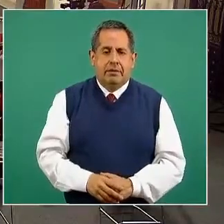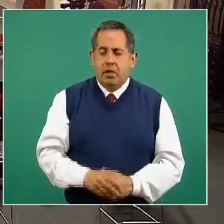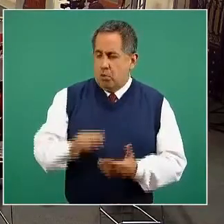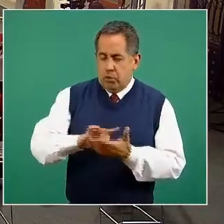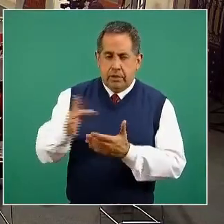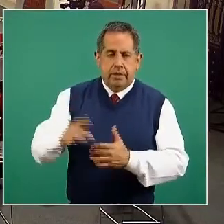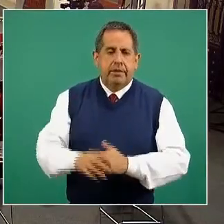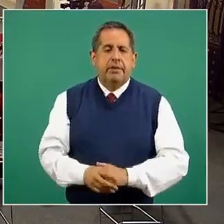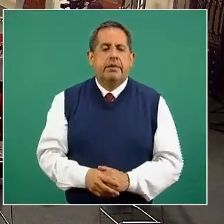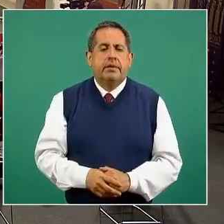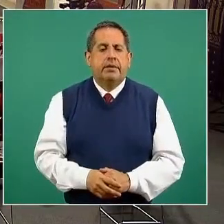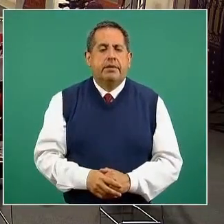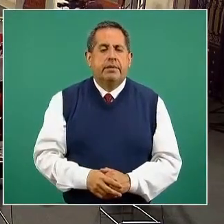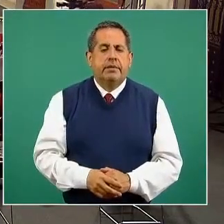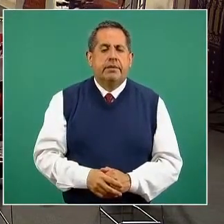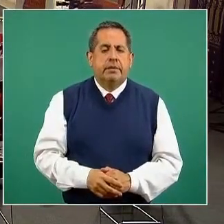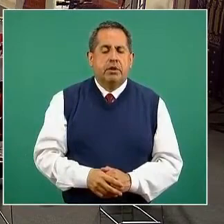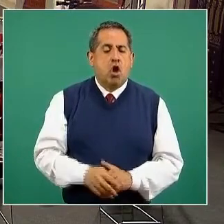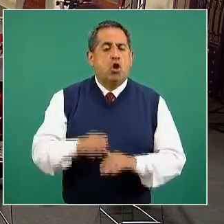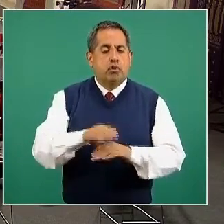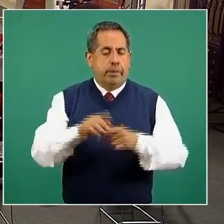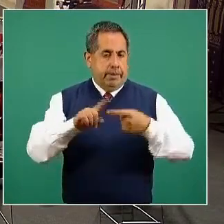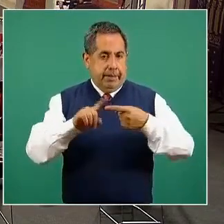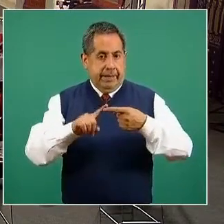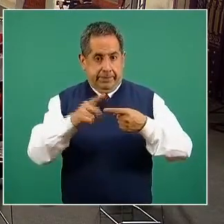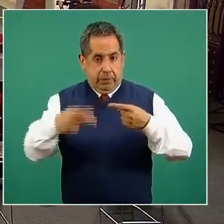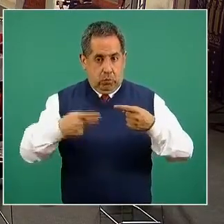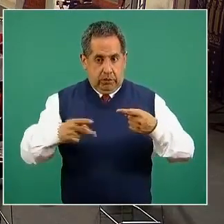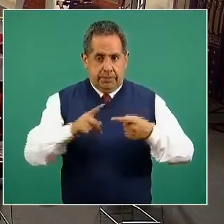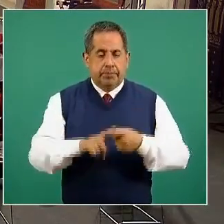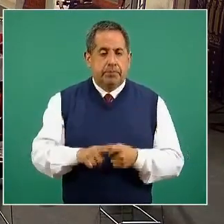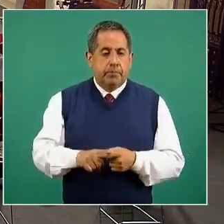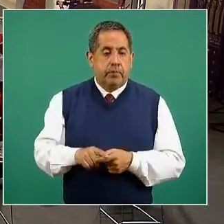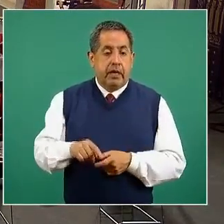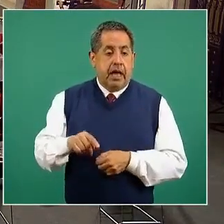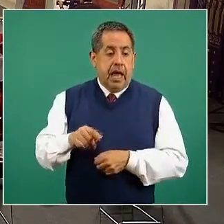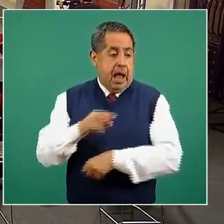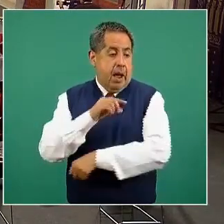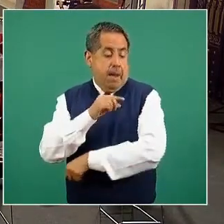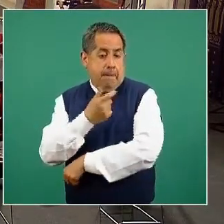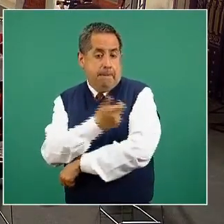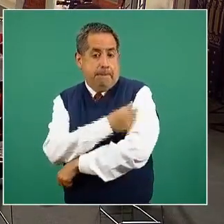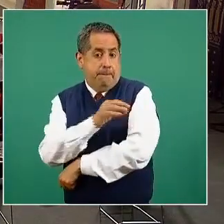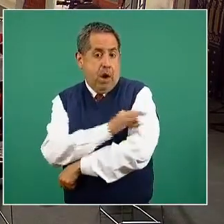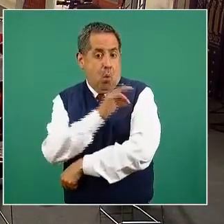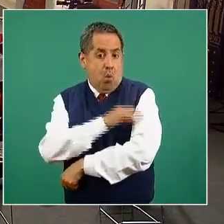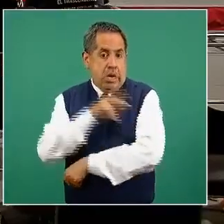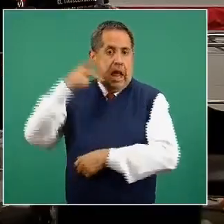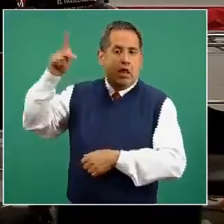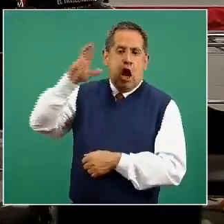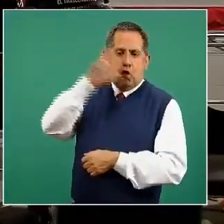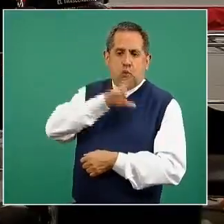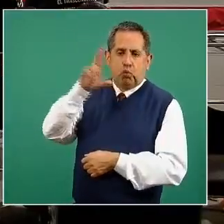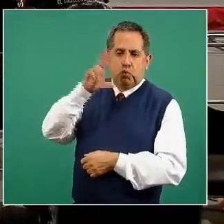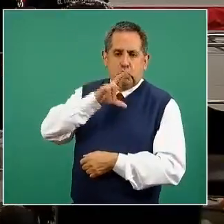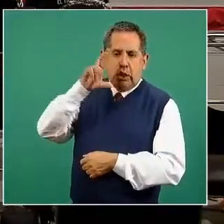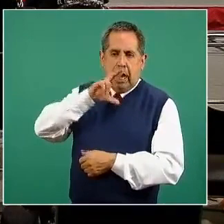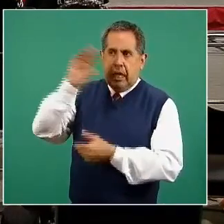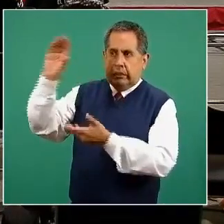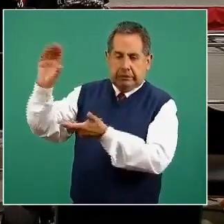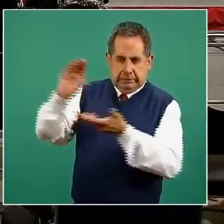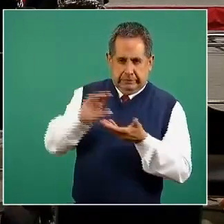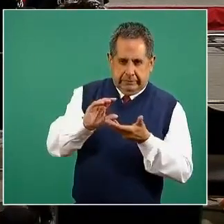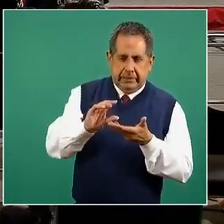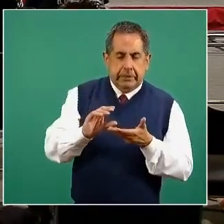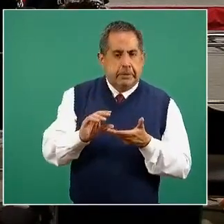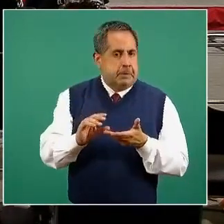gracias. Sobre lo primero, la vacuna Sputnik V, la vacuna rusa, efectivamente